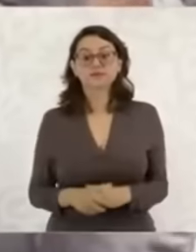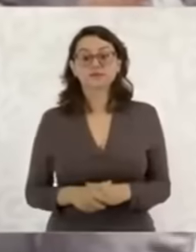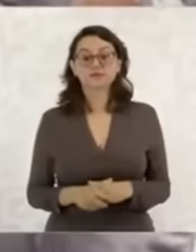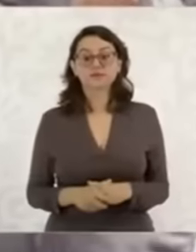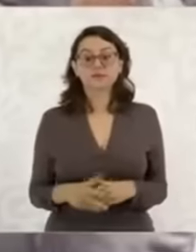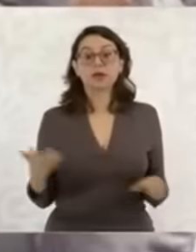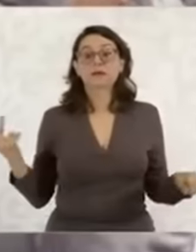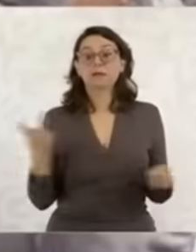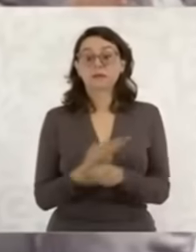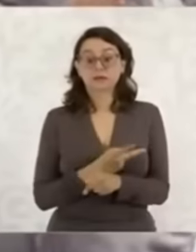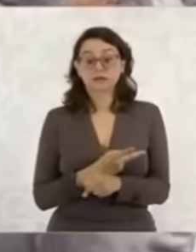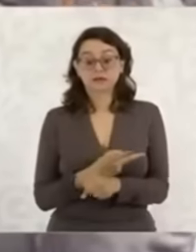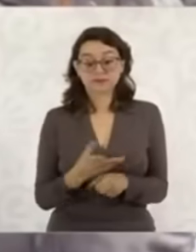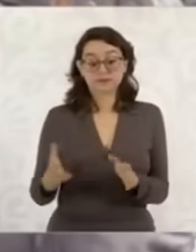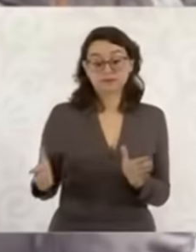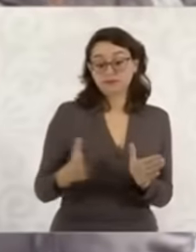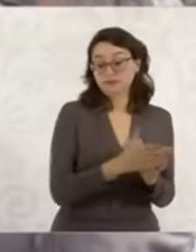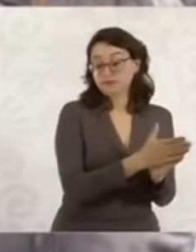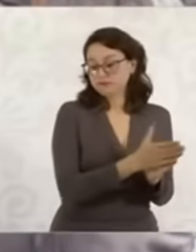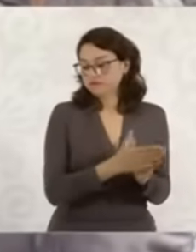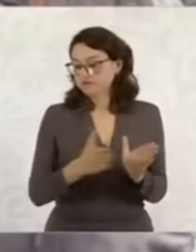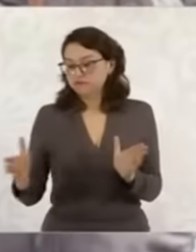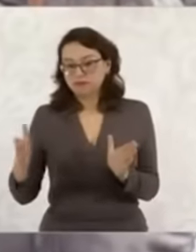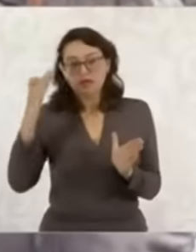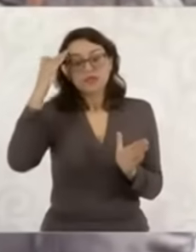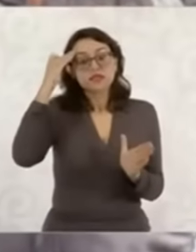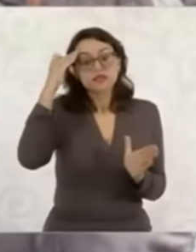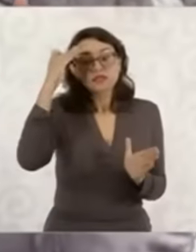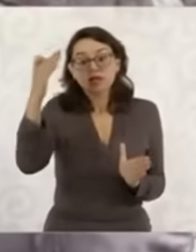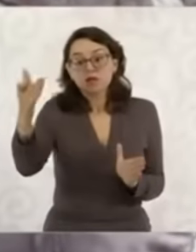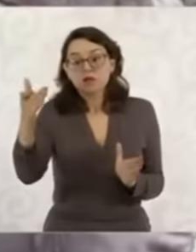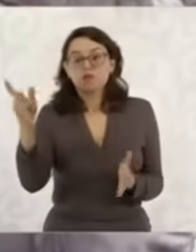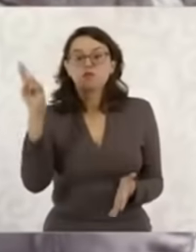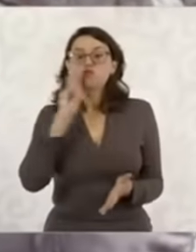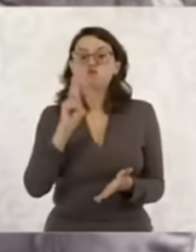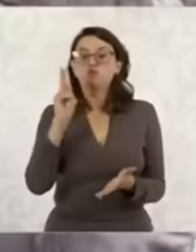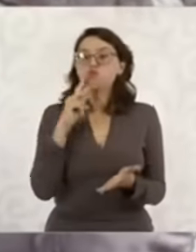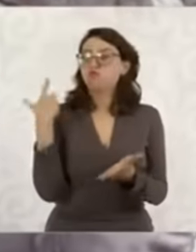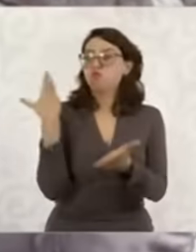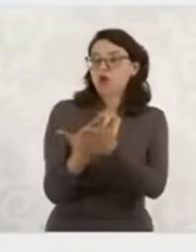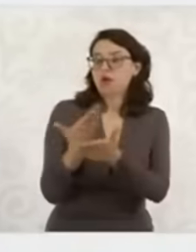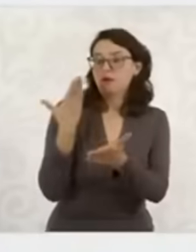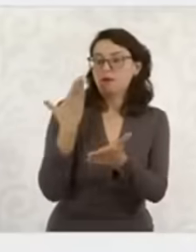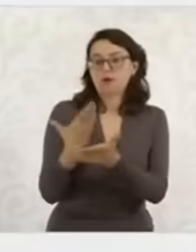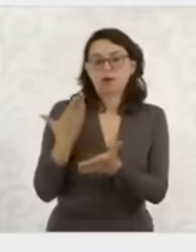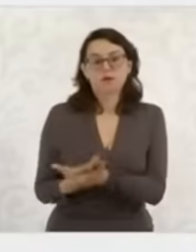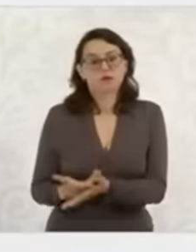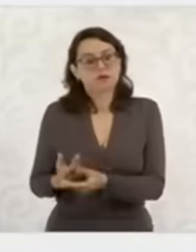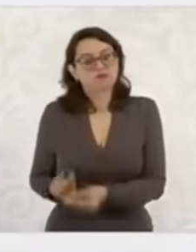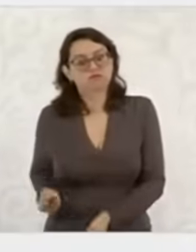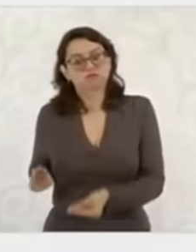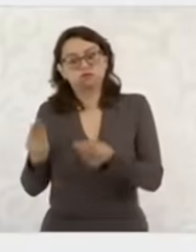a la calificación, se presentan cantidad de pruebas al Tribunal Electoral.